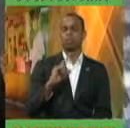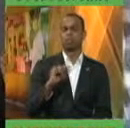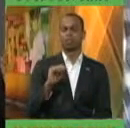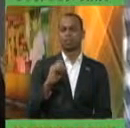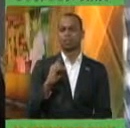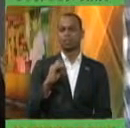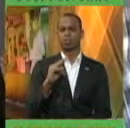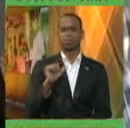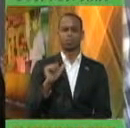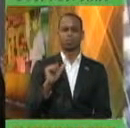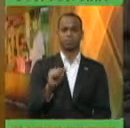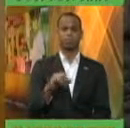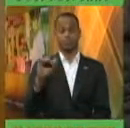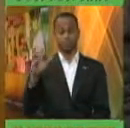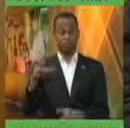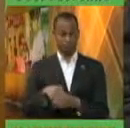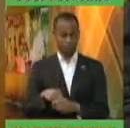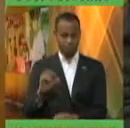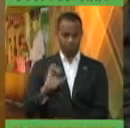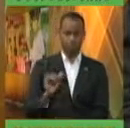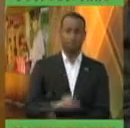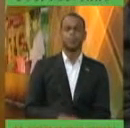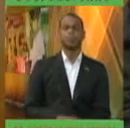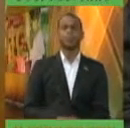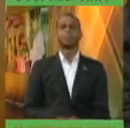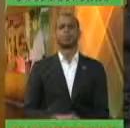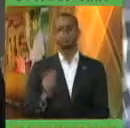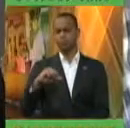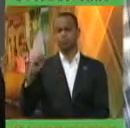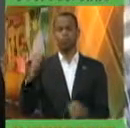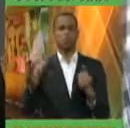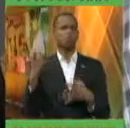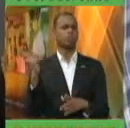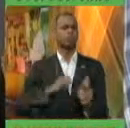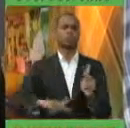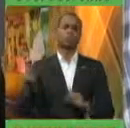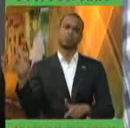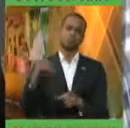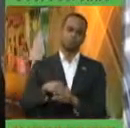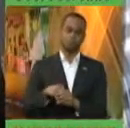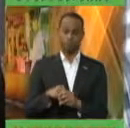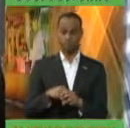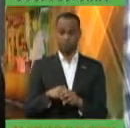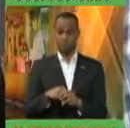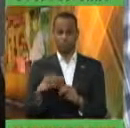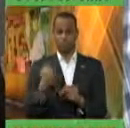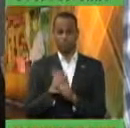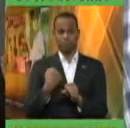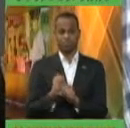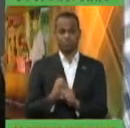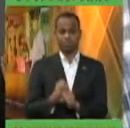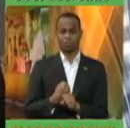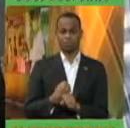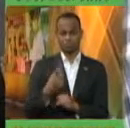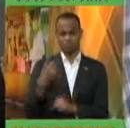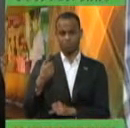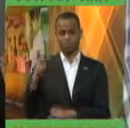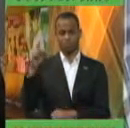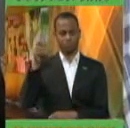incluye un personal sí bueno pues bien hay muchas muchas personas trabajando por esto este no es un trabajo de unos anal para es